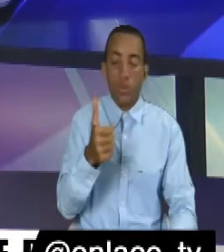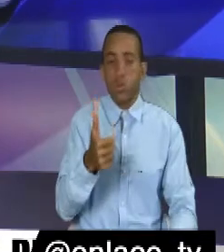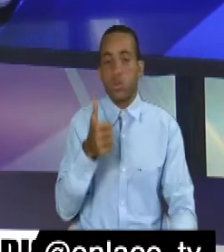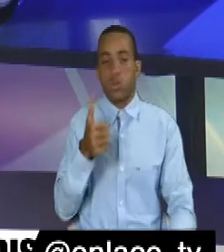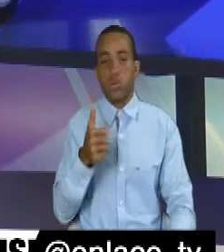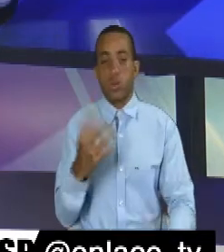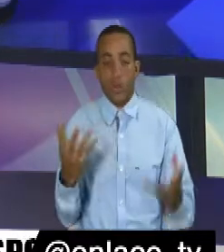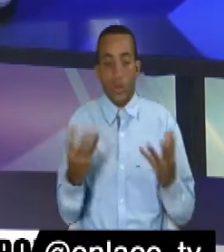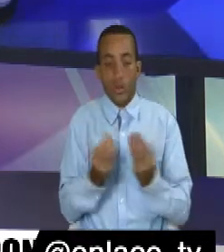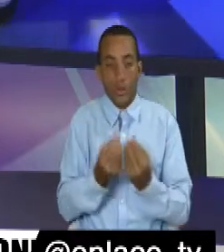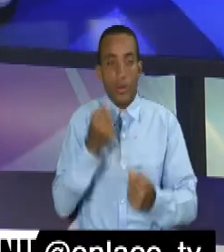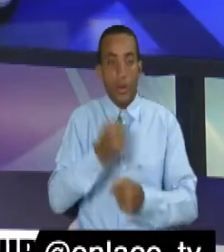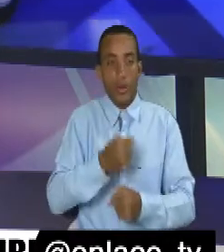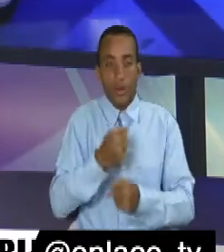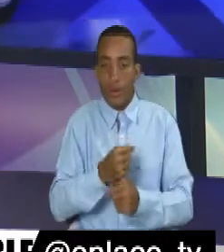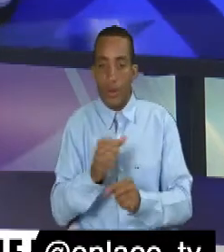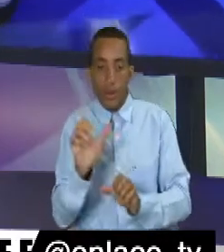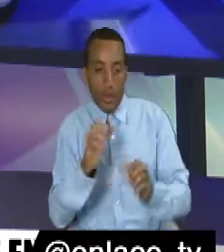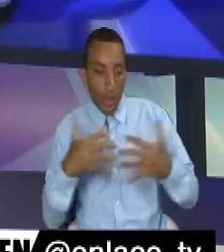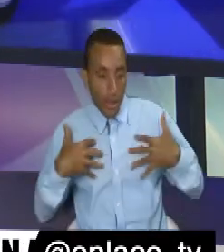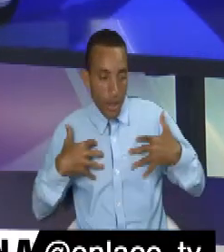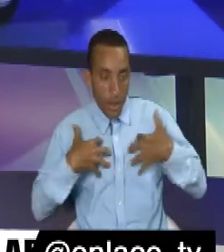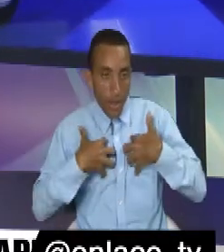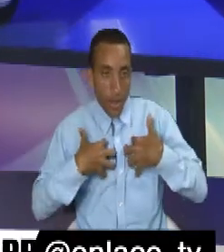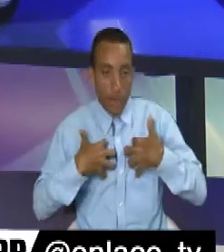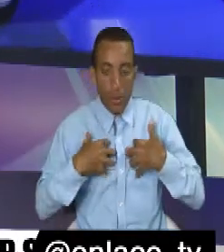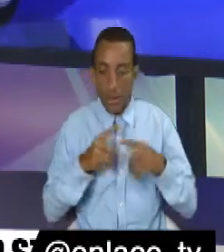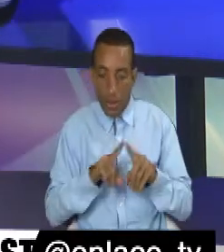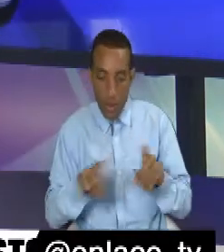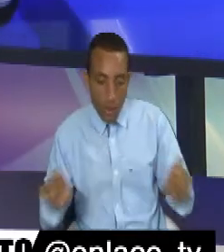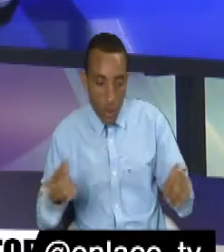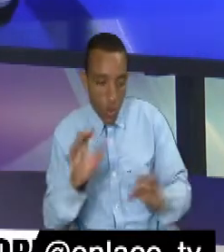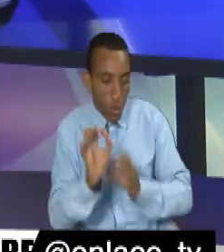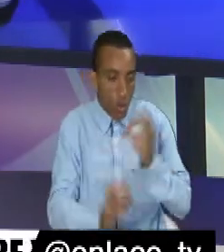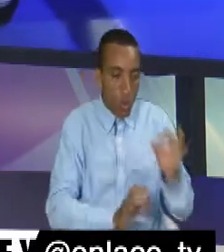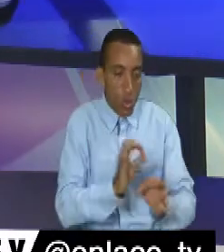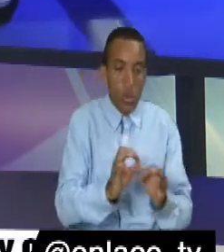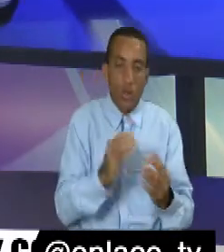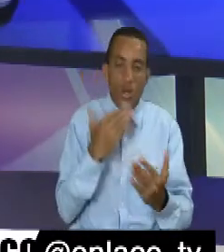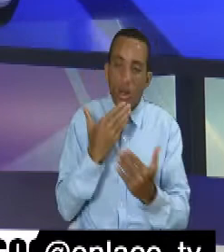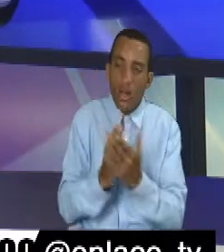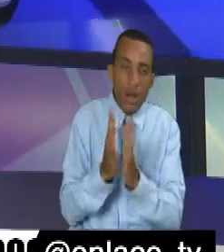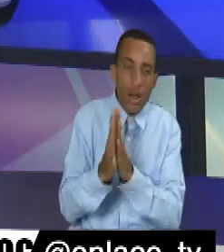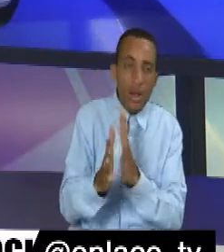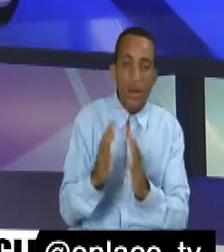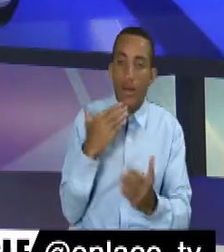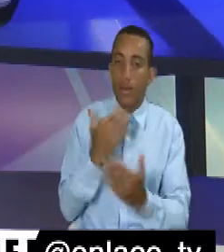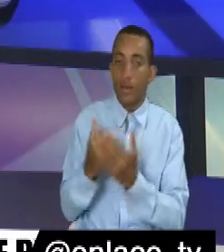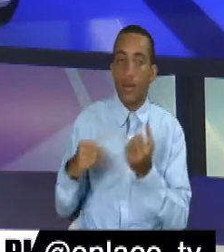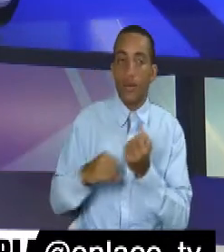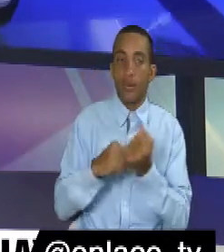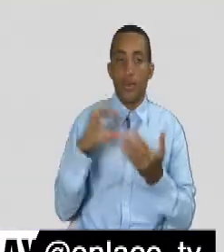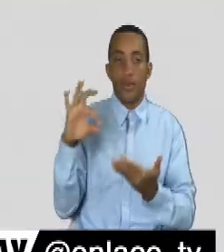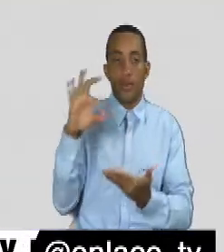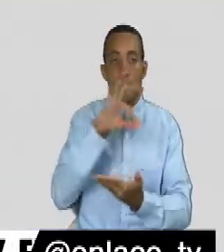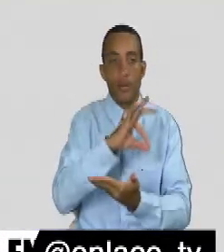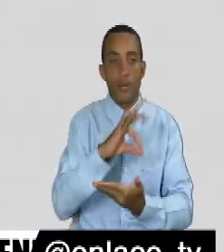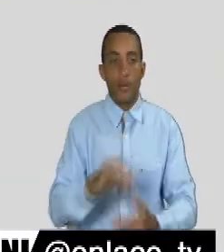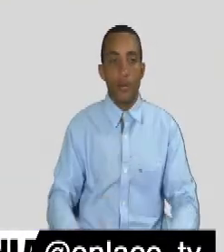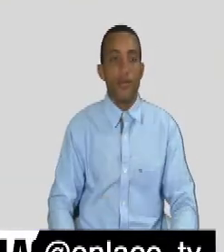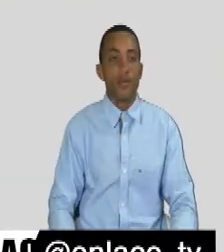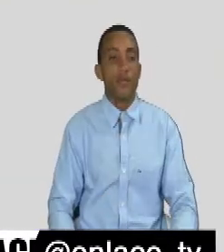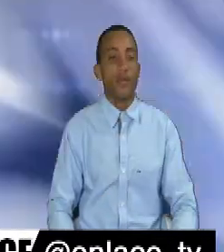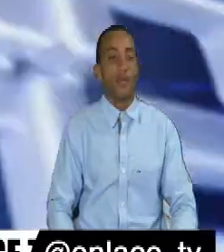en Barranca Bermeja por la protección de los animales. Esta información llega a sus hogares gracias a Impala Terminals. De